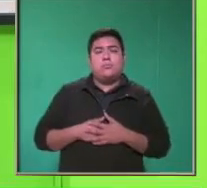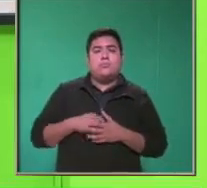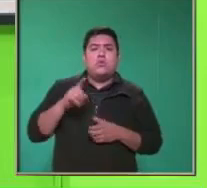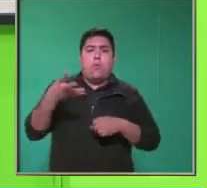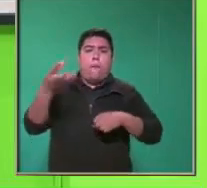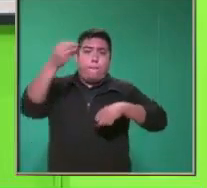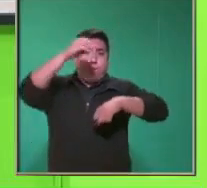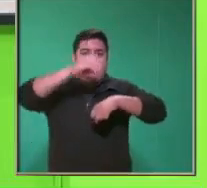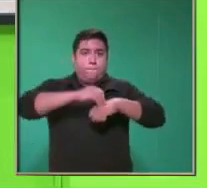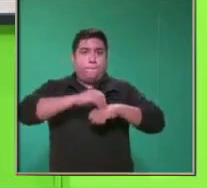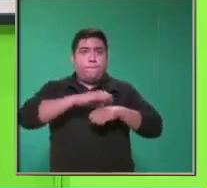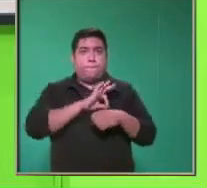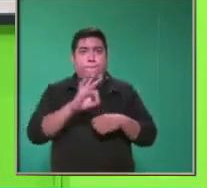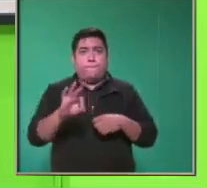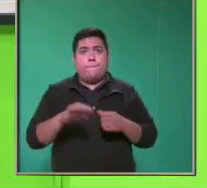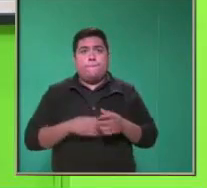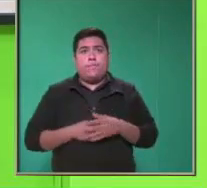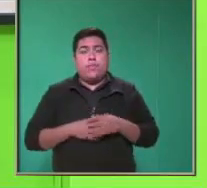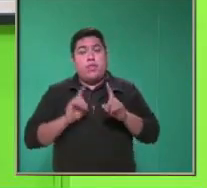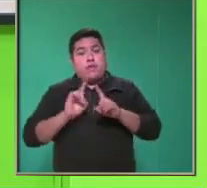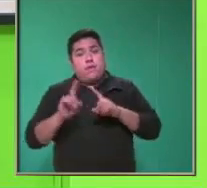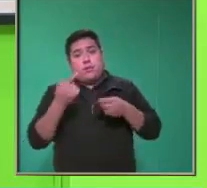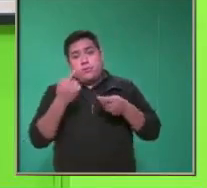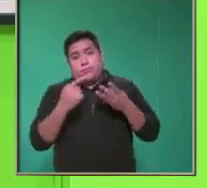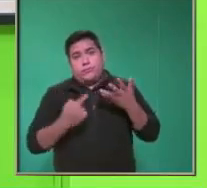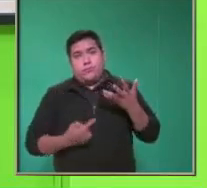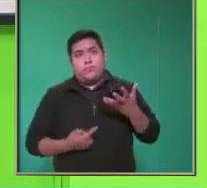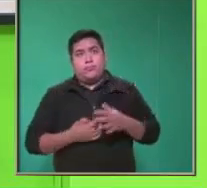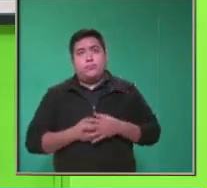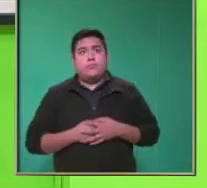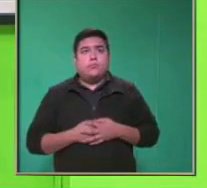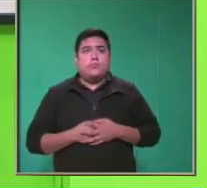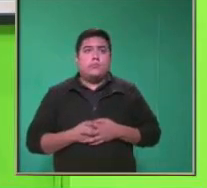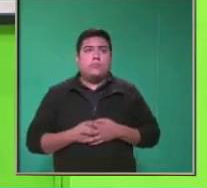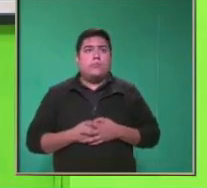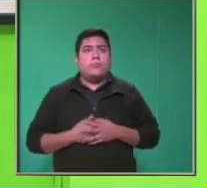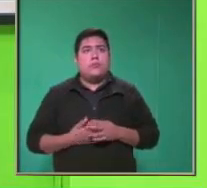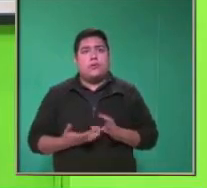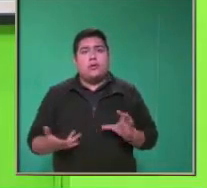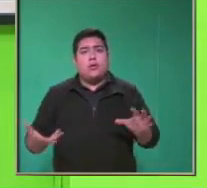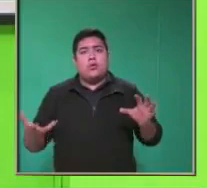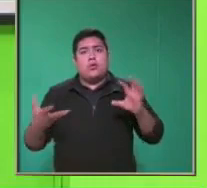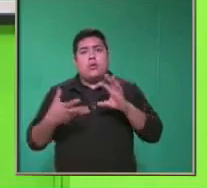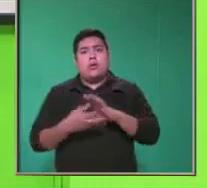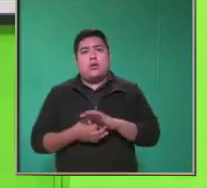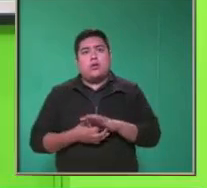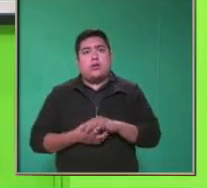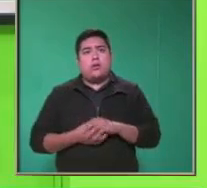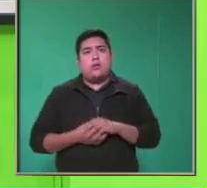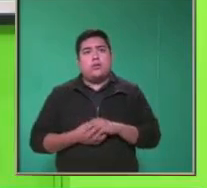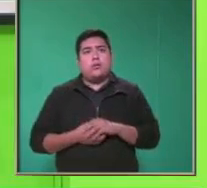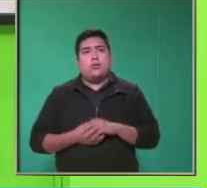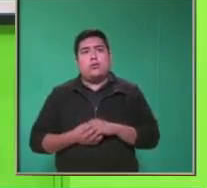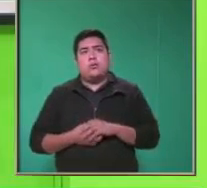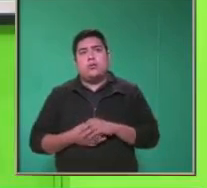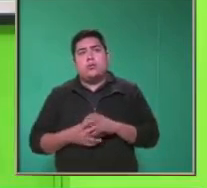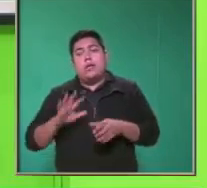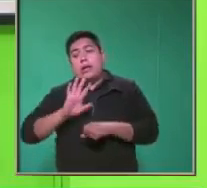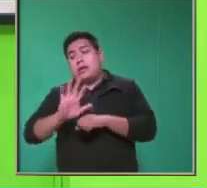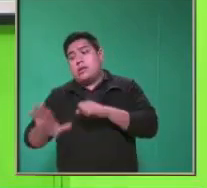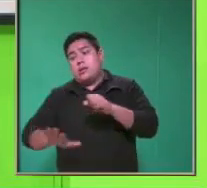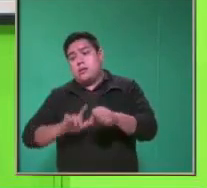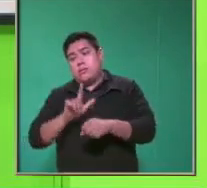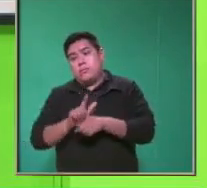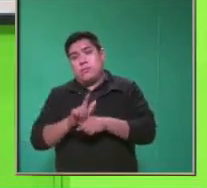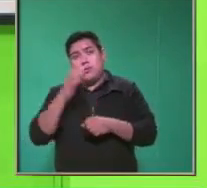agregarle alguna otra característica relacionada con su fauna, es decir, con la presencia de animales,